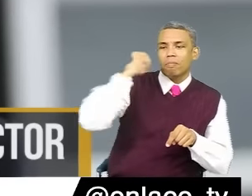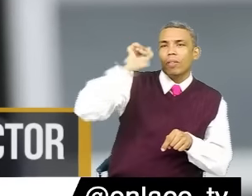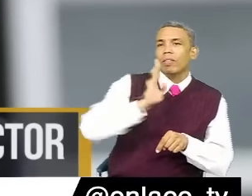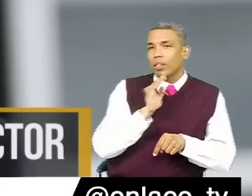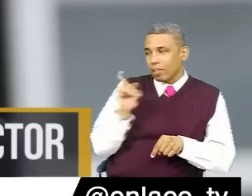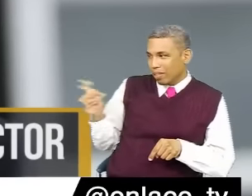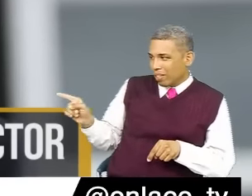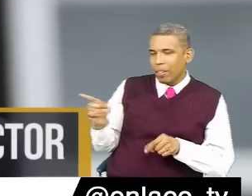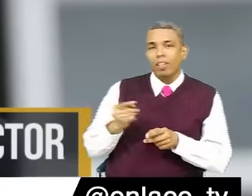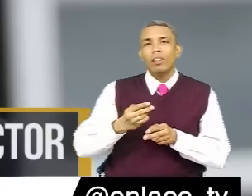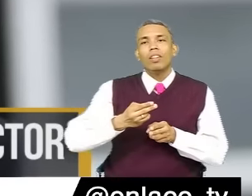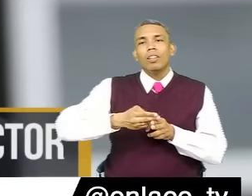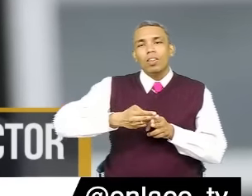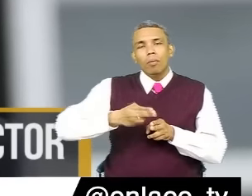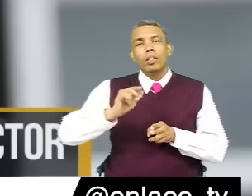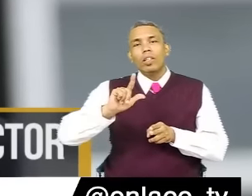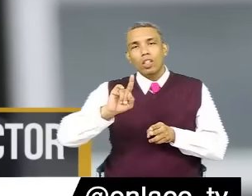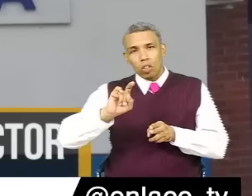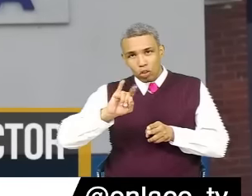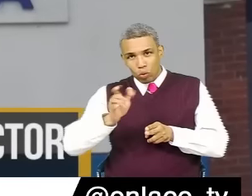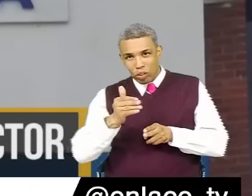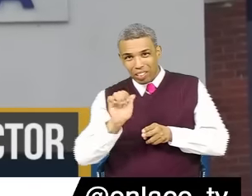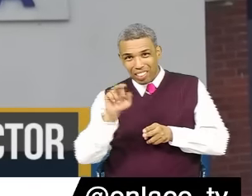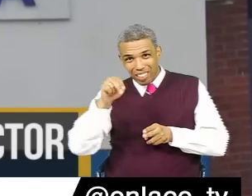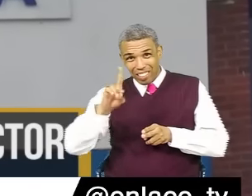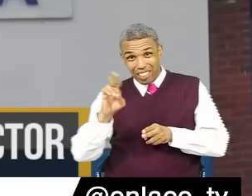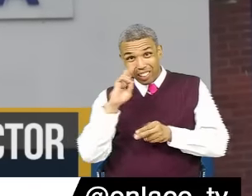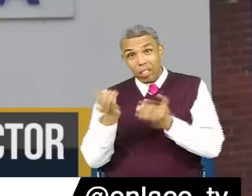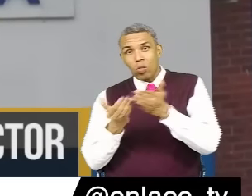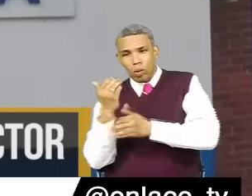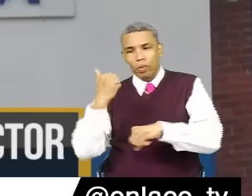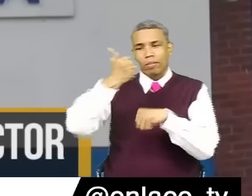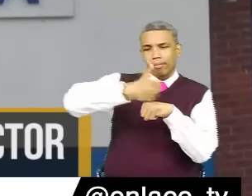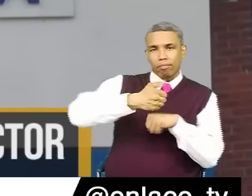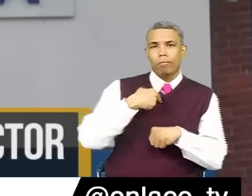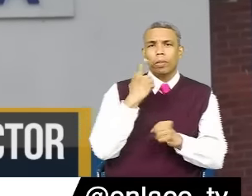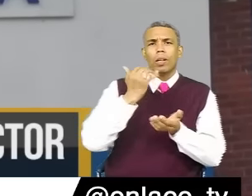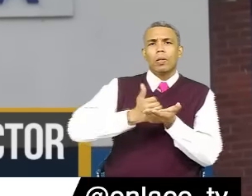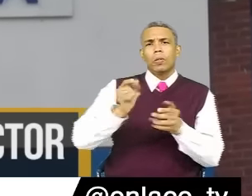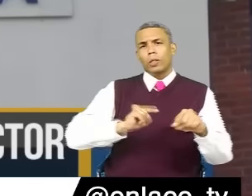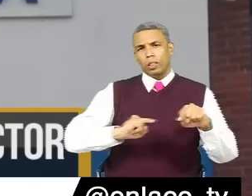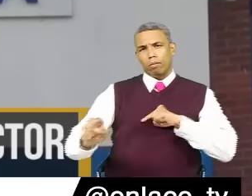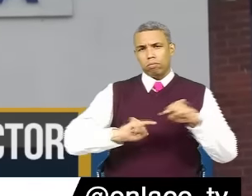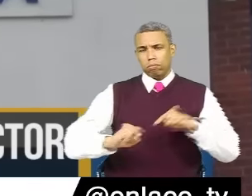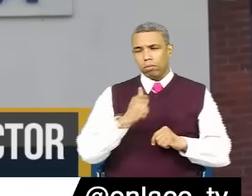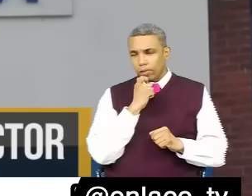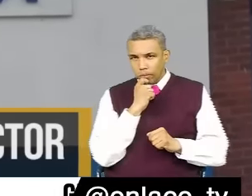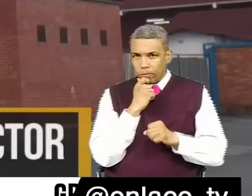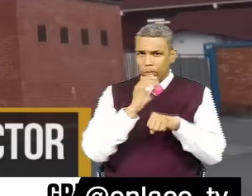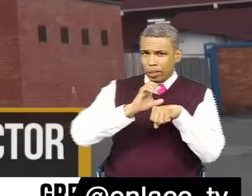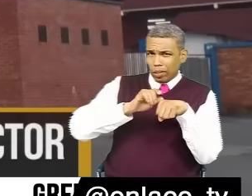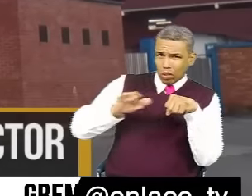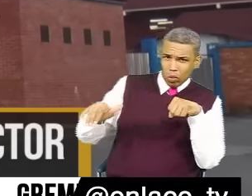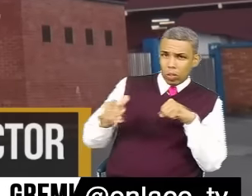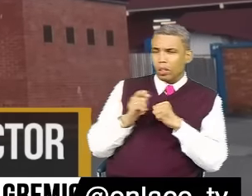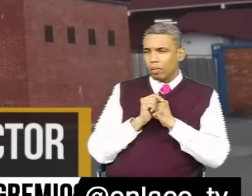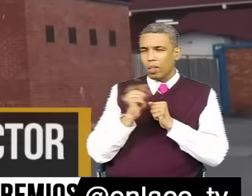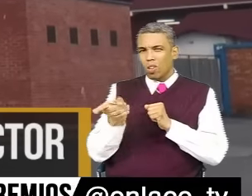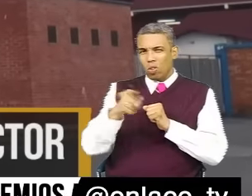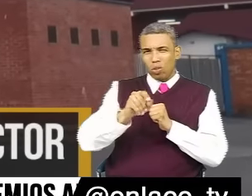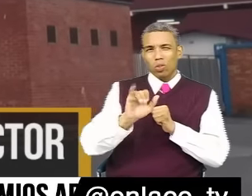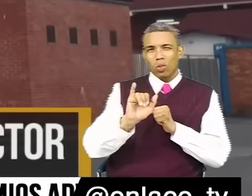al director de la ANI, Luis Fernando Andrade. De igual forma, la Junta decidió solicitar un concepto jurídico a Cor Magdalena y a Envías sobre varios